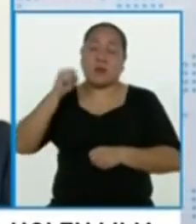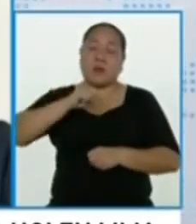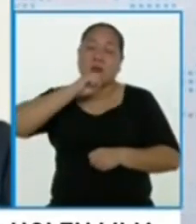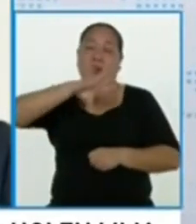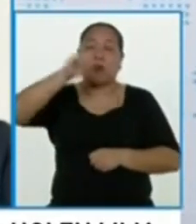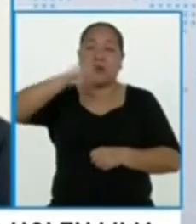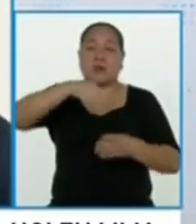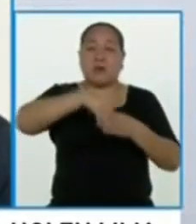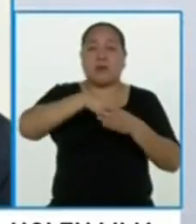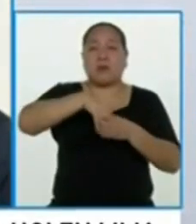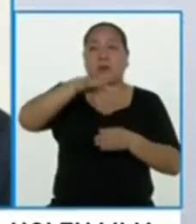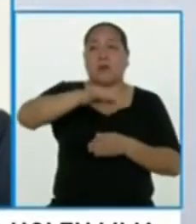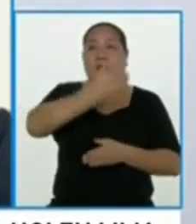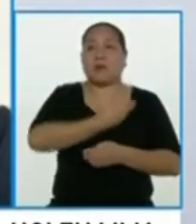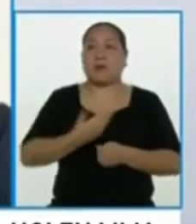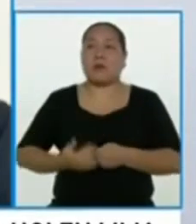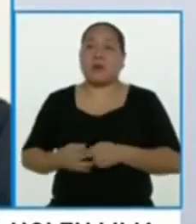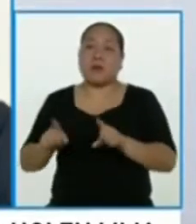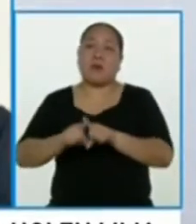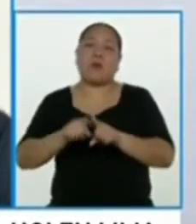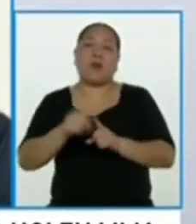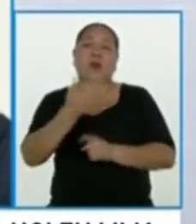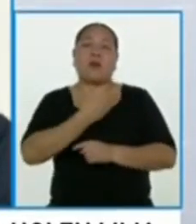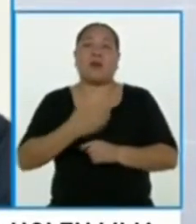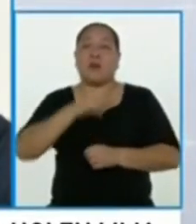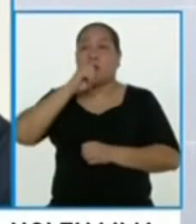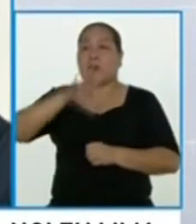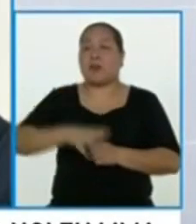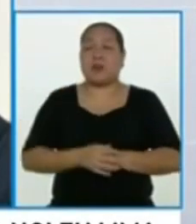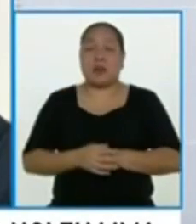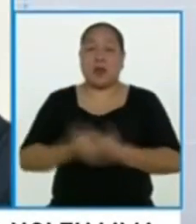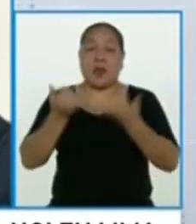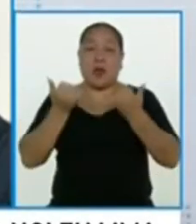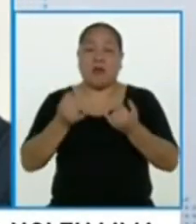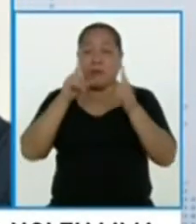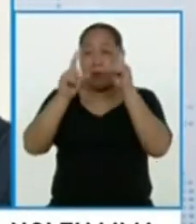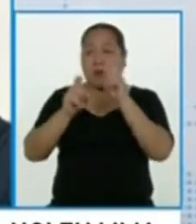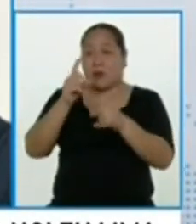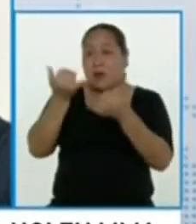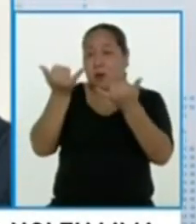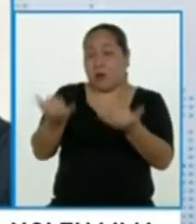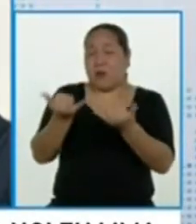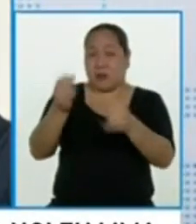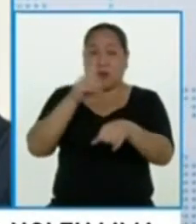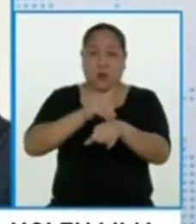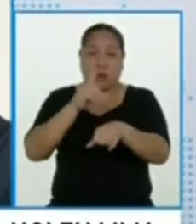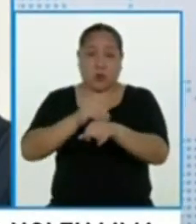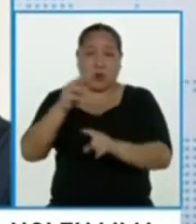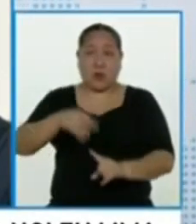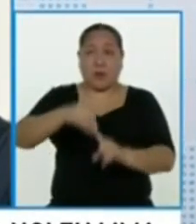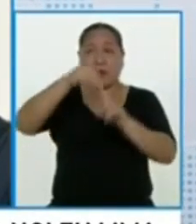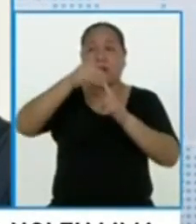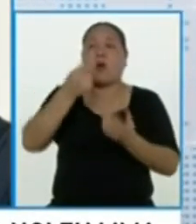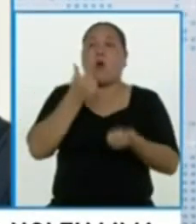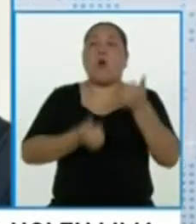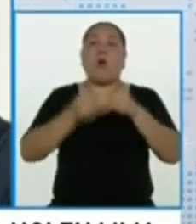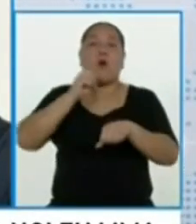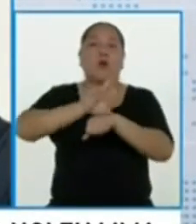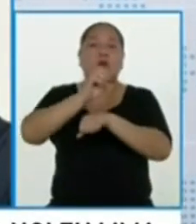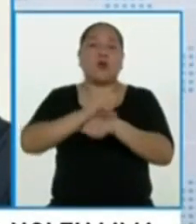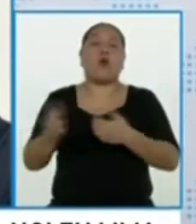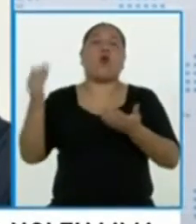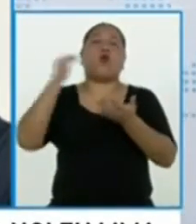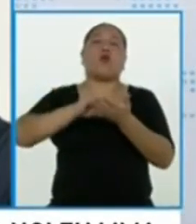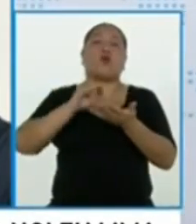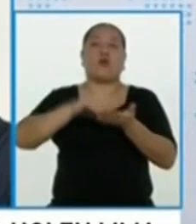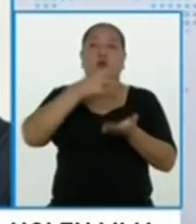pero también el primer mandatario esta mañana en la actividad del día de hoy. Y se le preguntamos a usted como epidemiólogo qué recomendaría. Quizá en 2 semanas